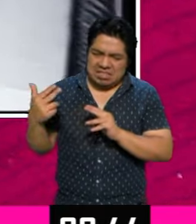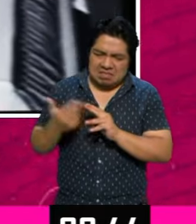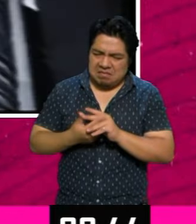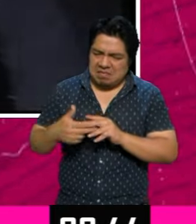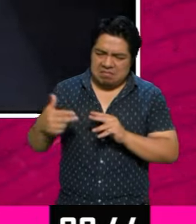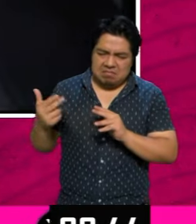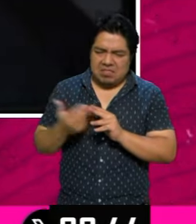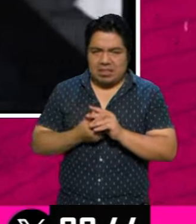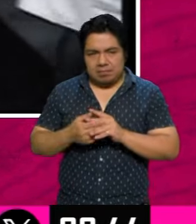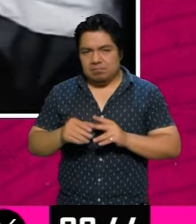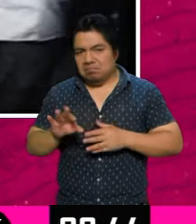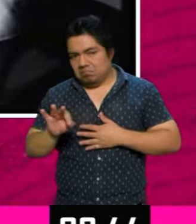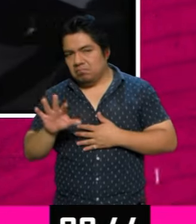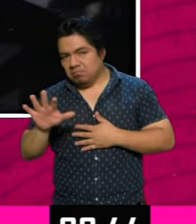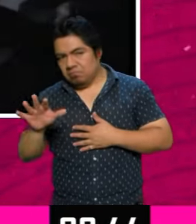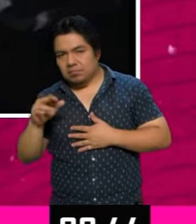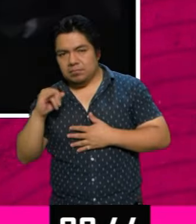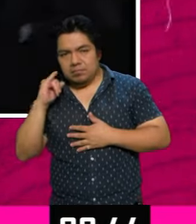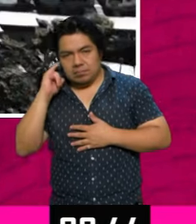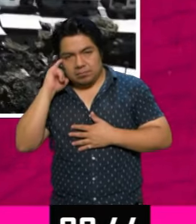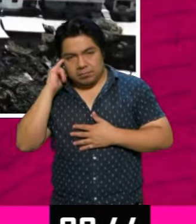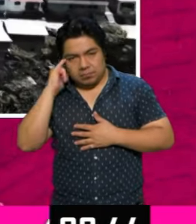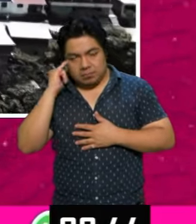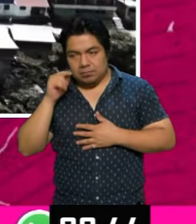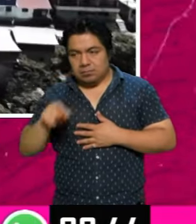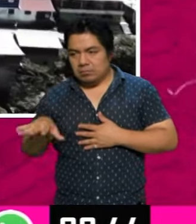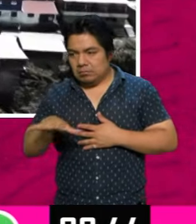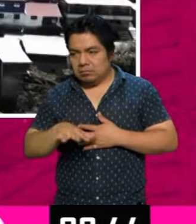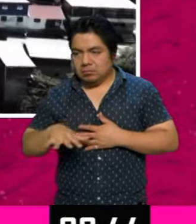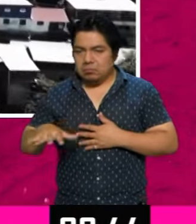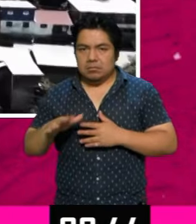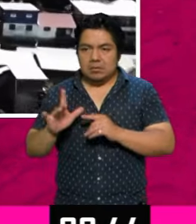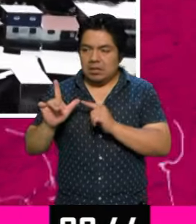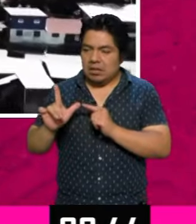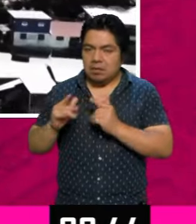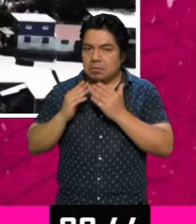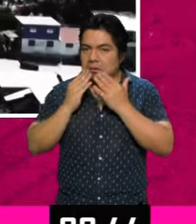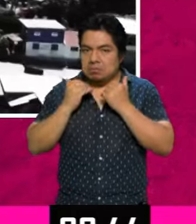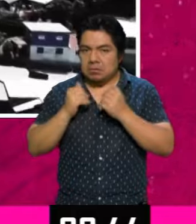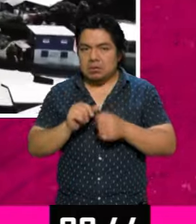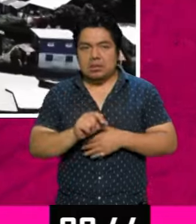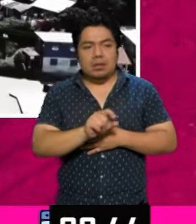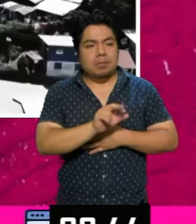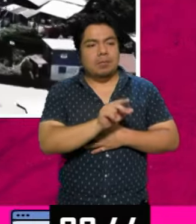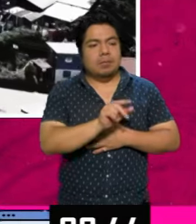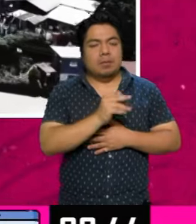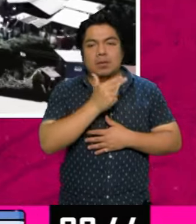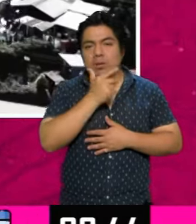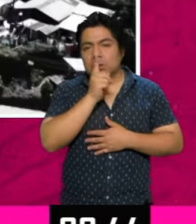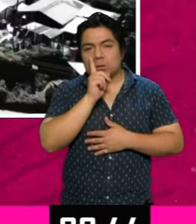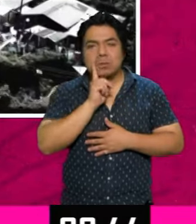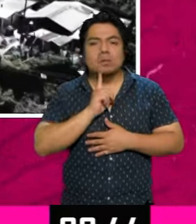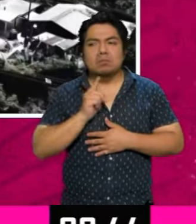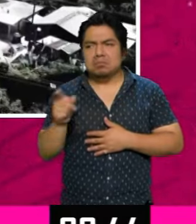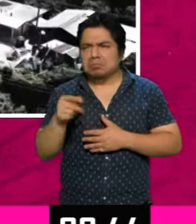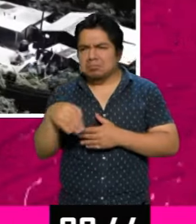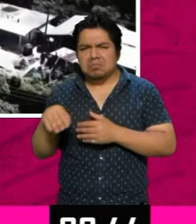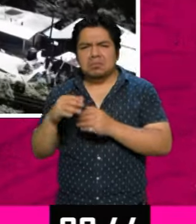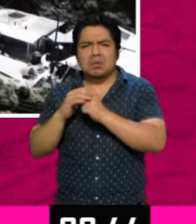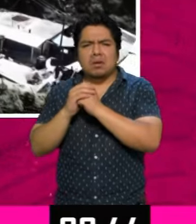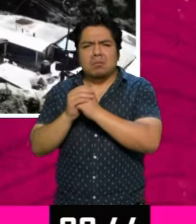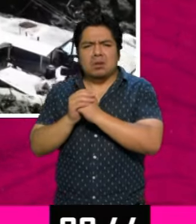45 indígenas que estaban totalmente desarmados, 25 mujeres. Pues estaban orando,